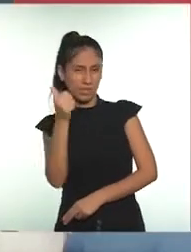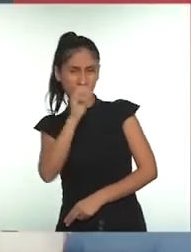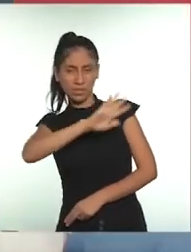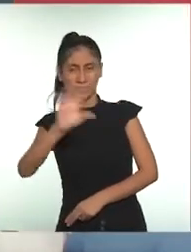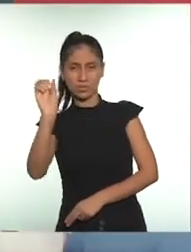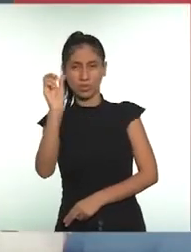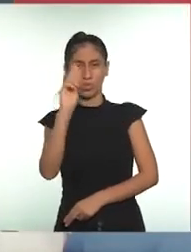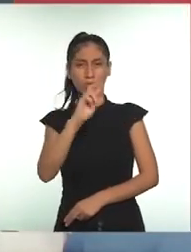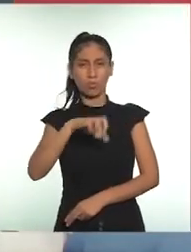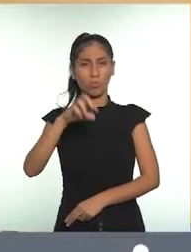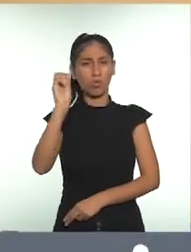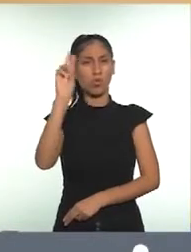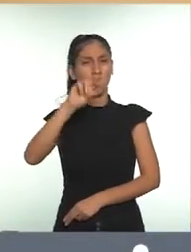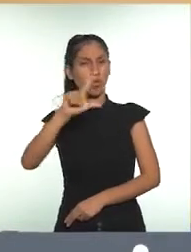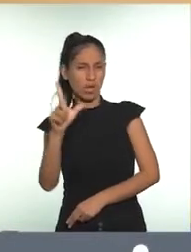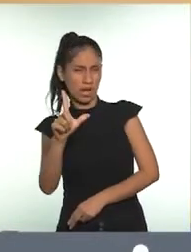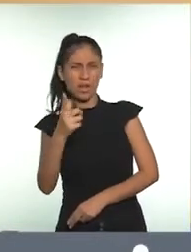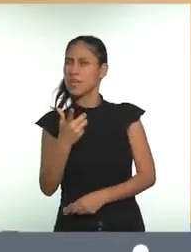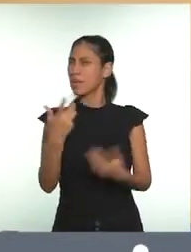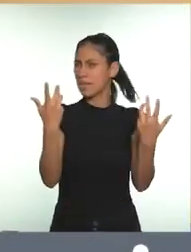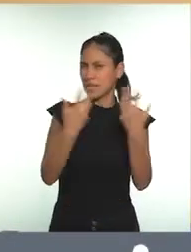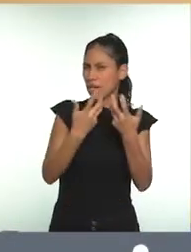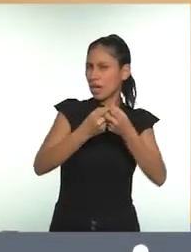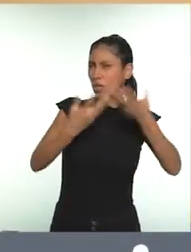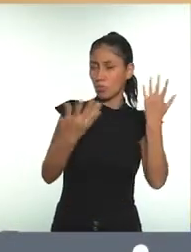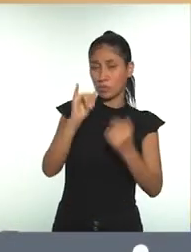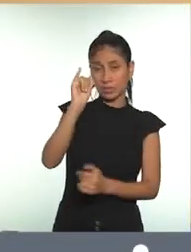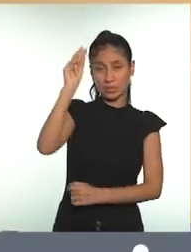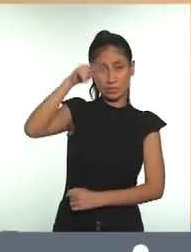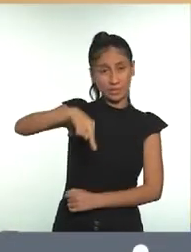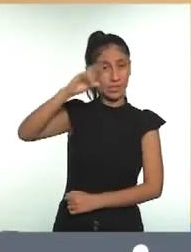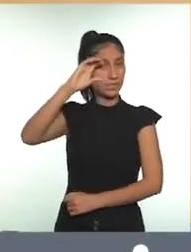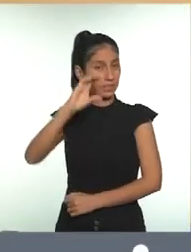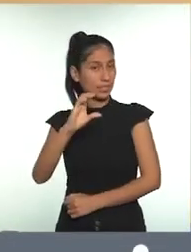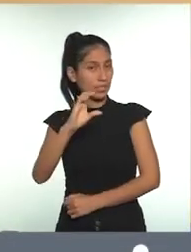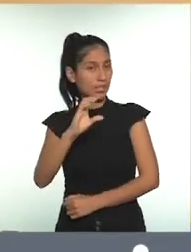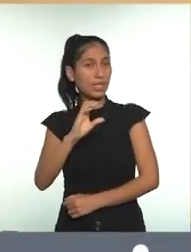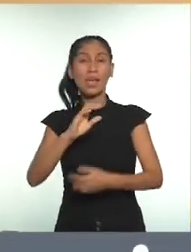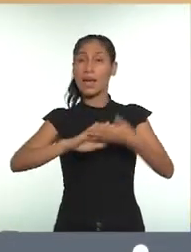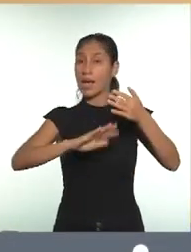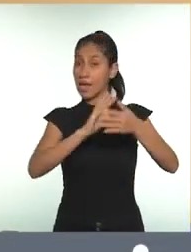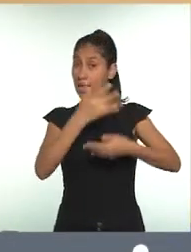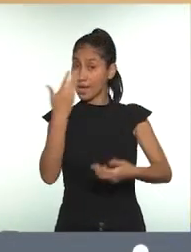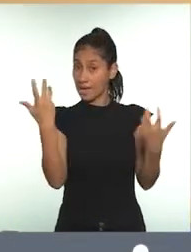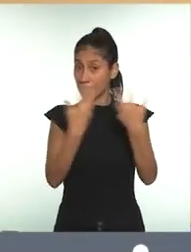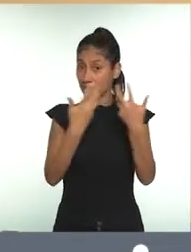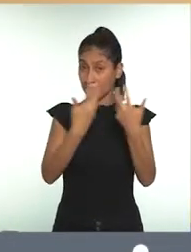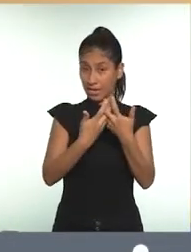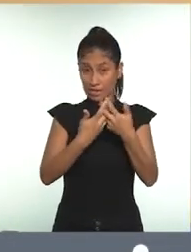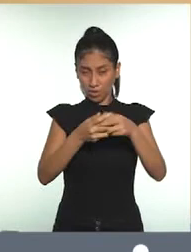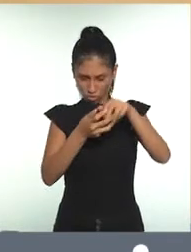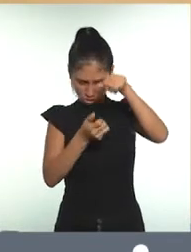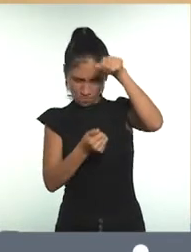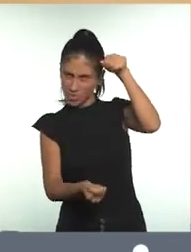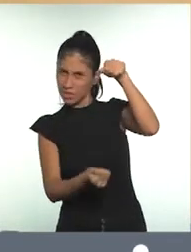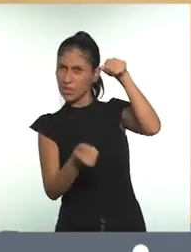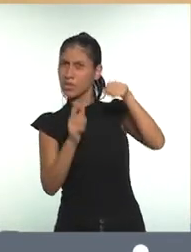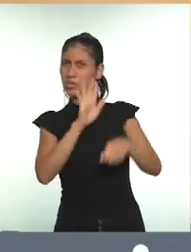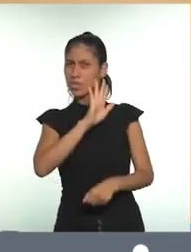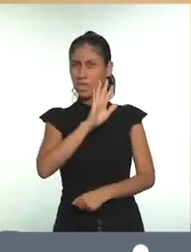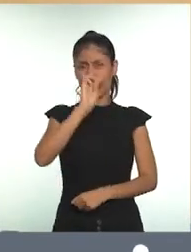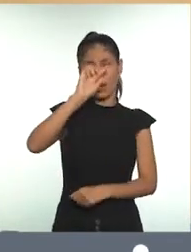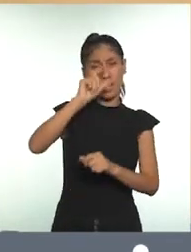¿Qué interpretación se le da? Primero averiguamos que el IMC es la medida que relaciona la masa de una